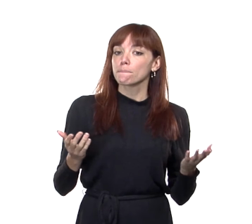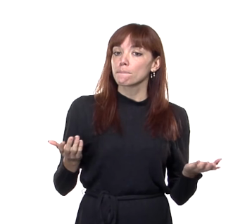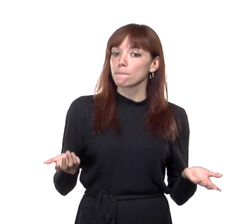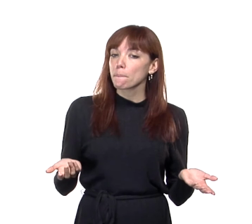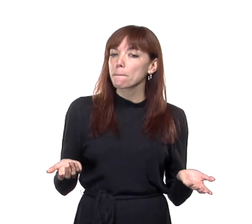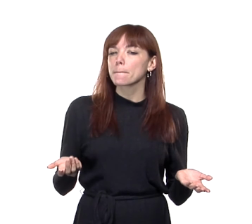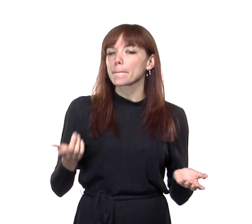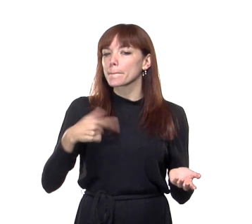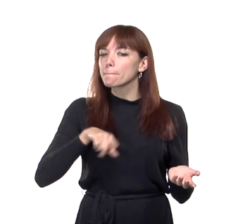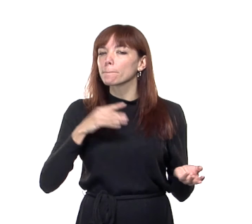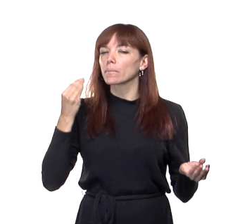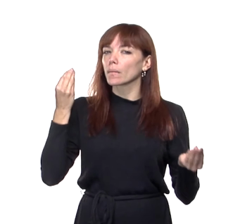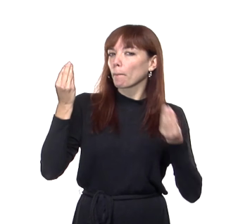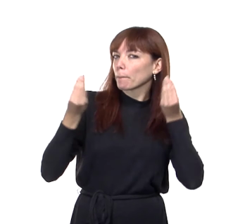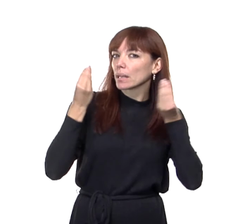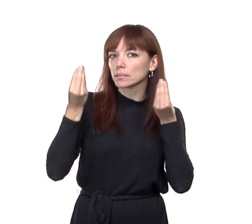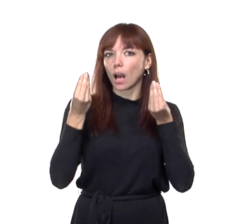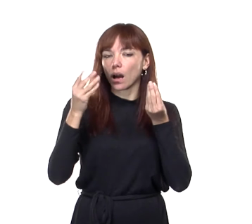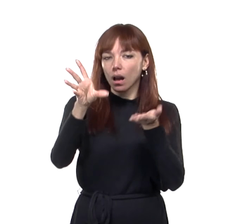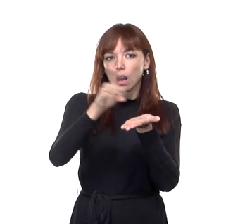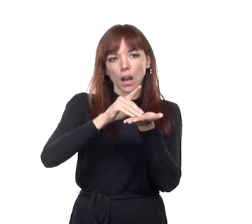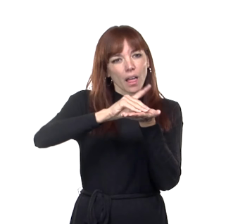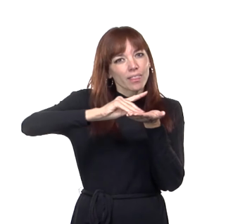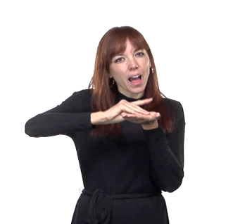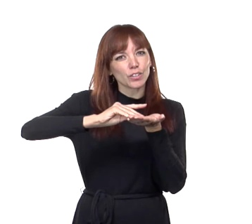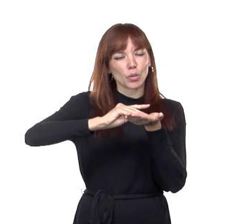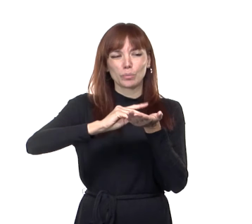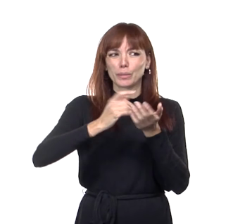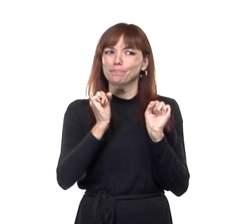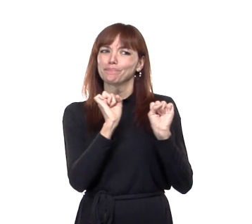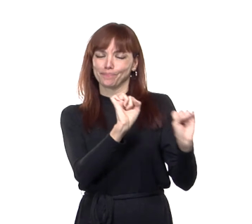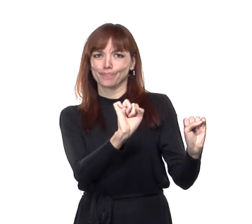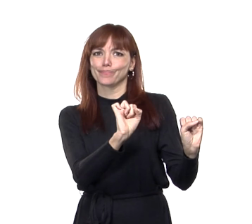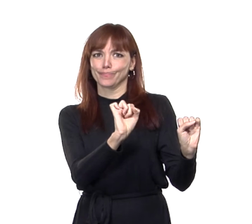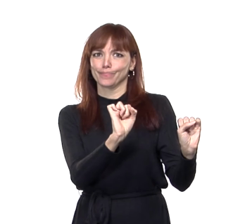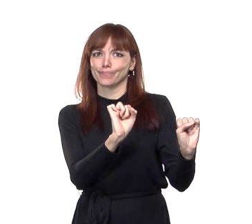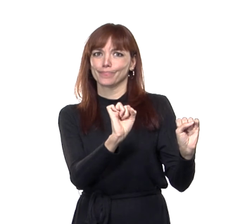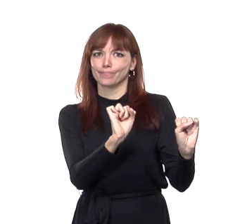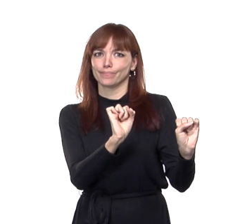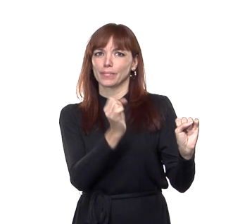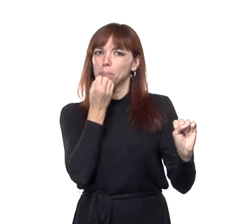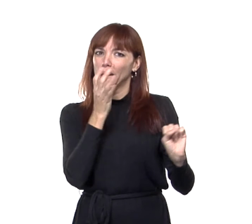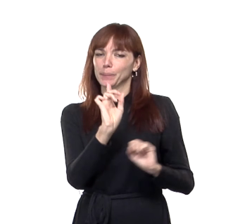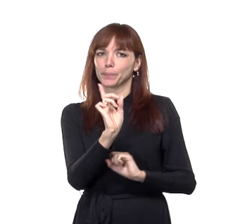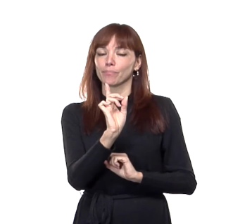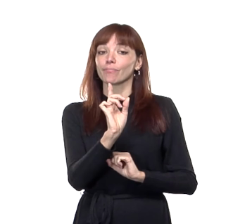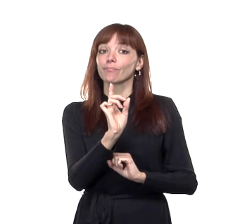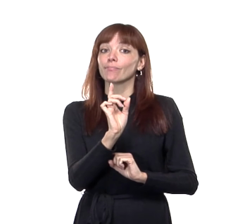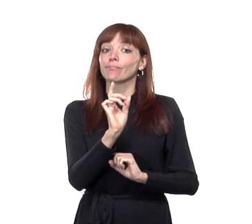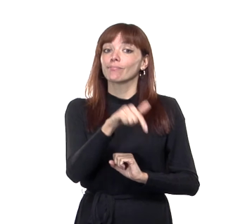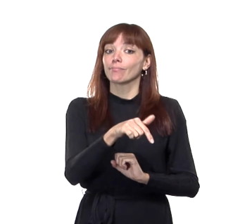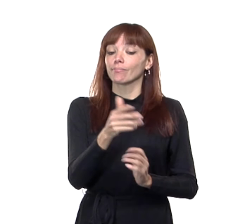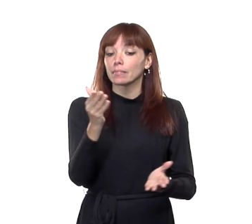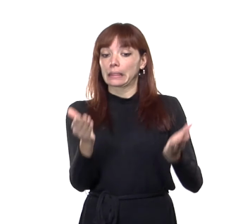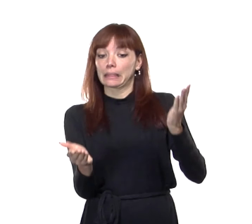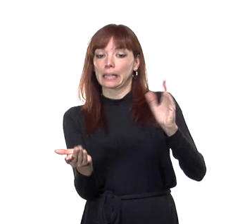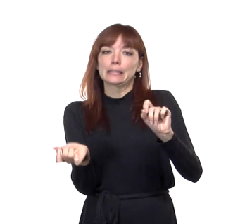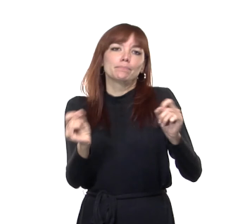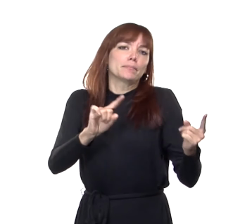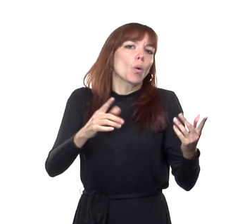hay que pensar en los datos personales como algo así como un activo tóxico y en la analogía que uso es